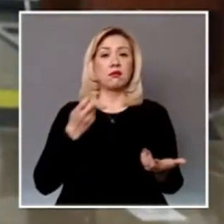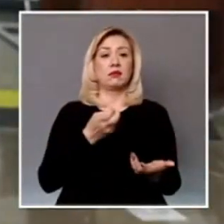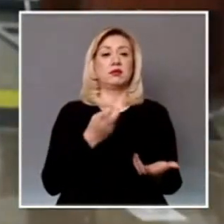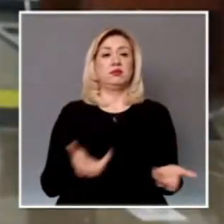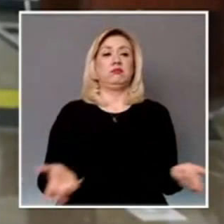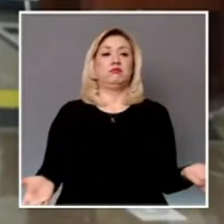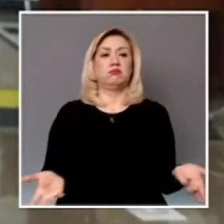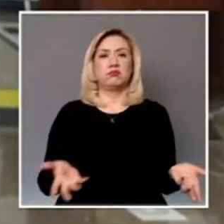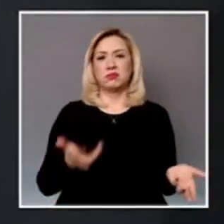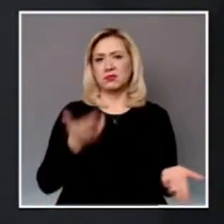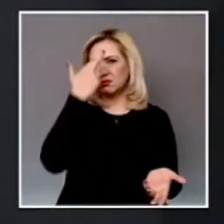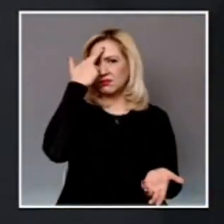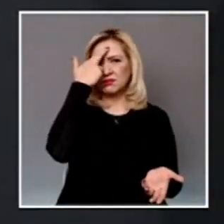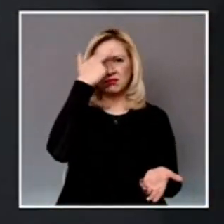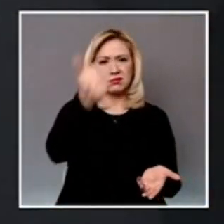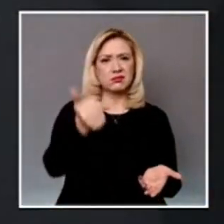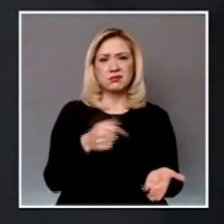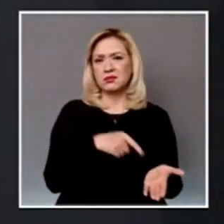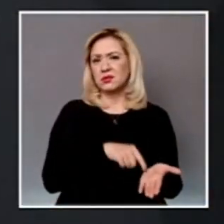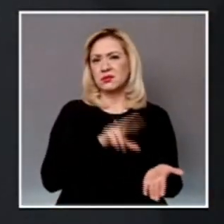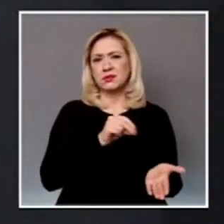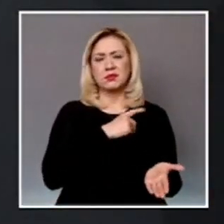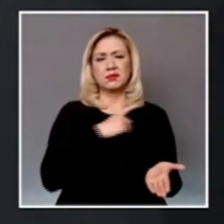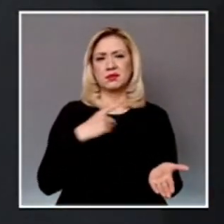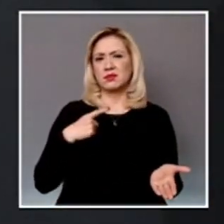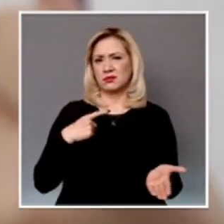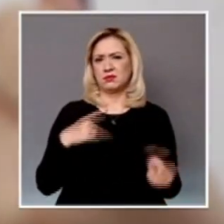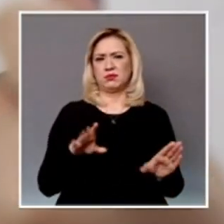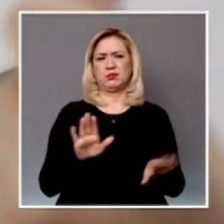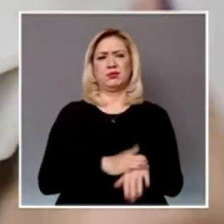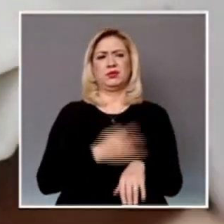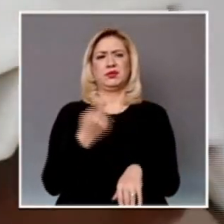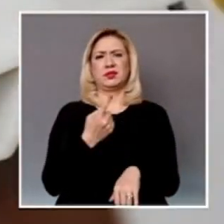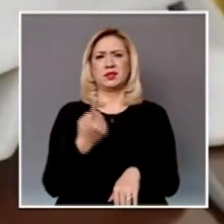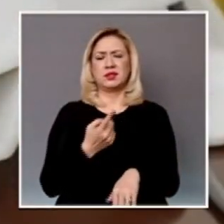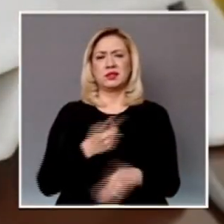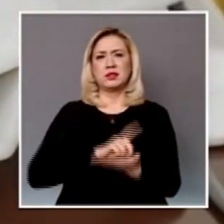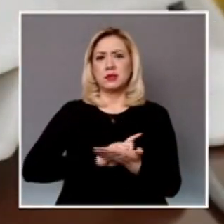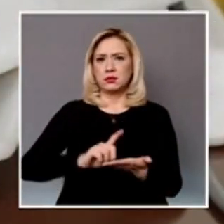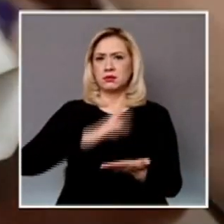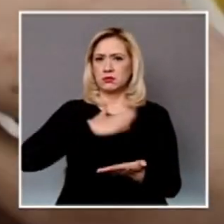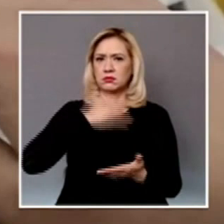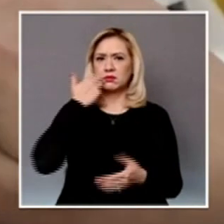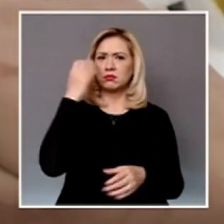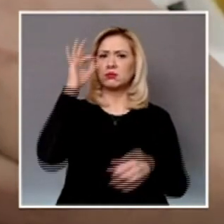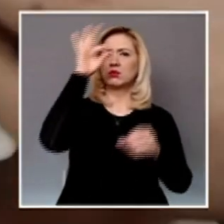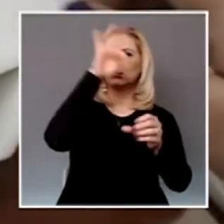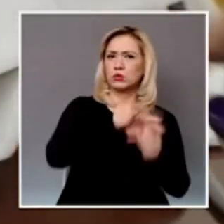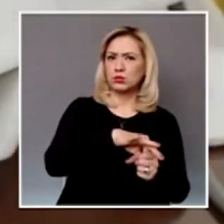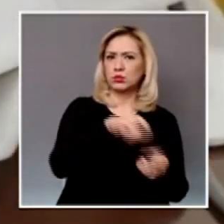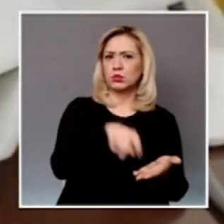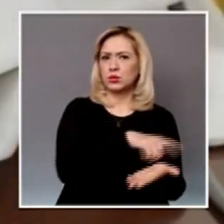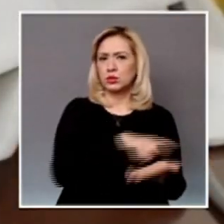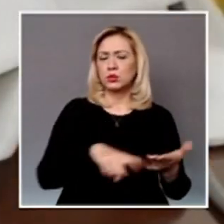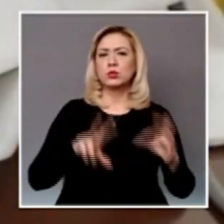injustificada el derecho a ejercer el voto de los mexicanos residentes en el exterior que no viven en alguna de las sedes